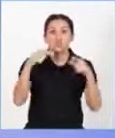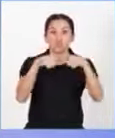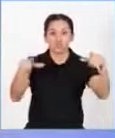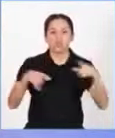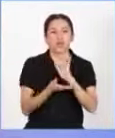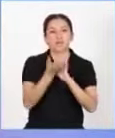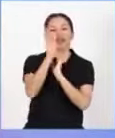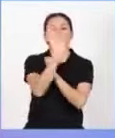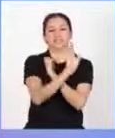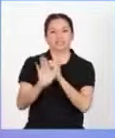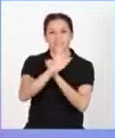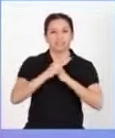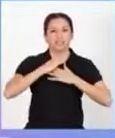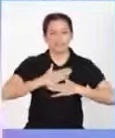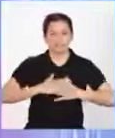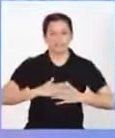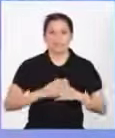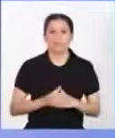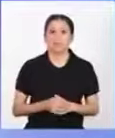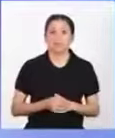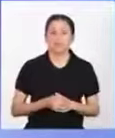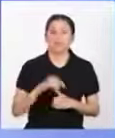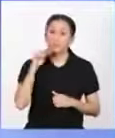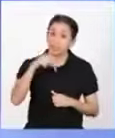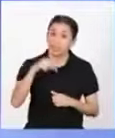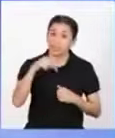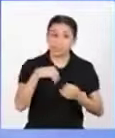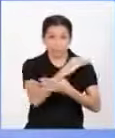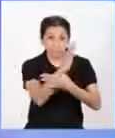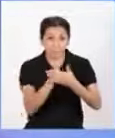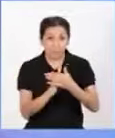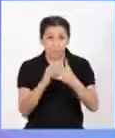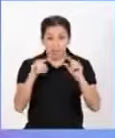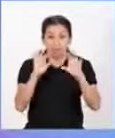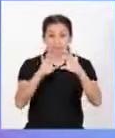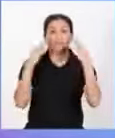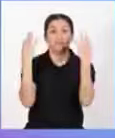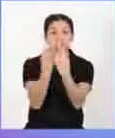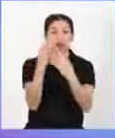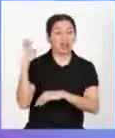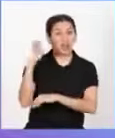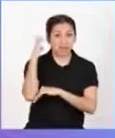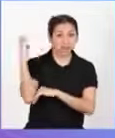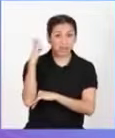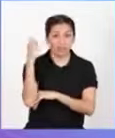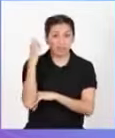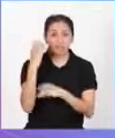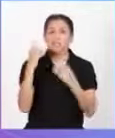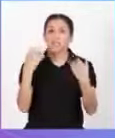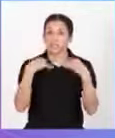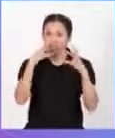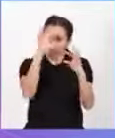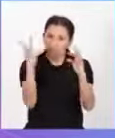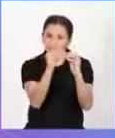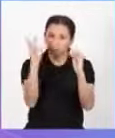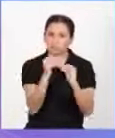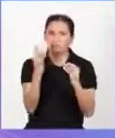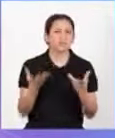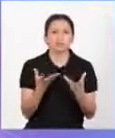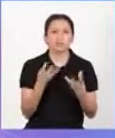conviertan en un sitio seguro. Y como parte de este plan familiar de emergencia,